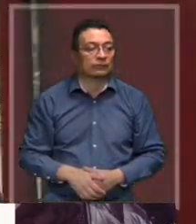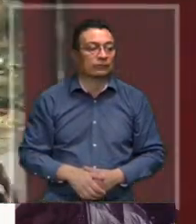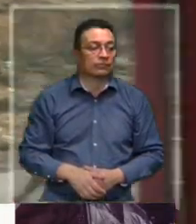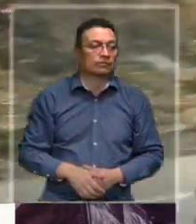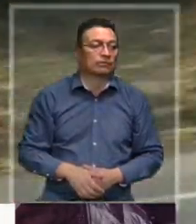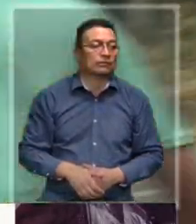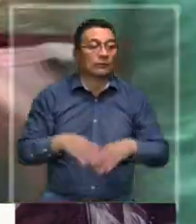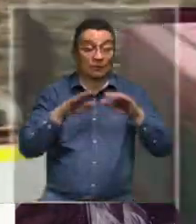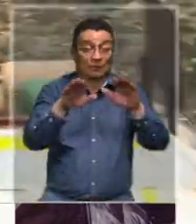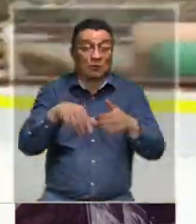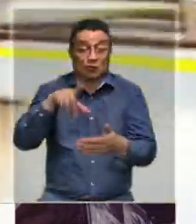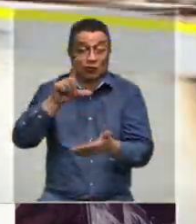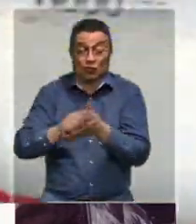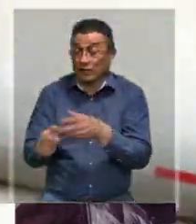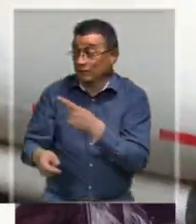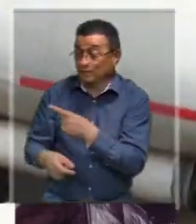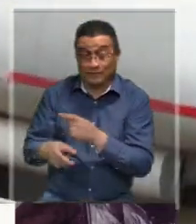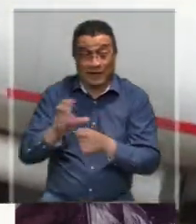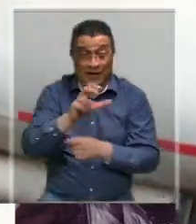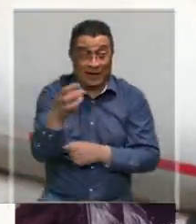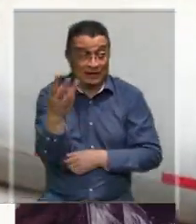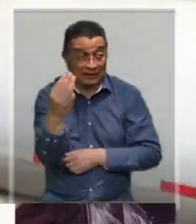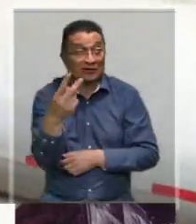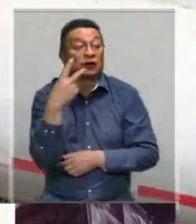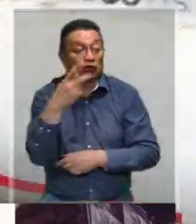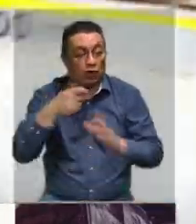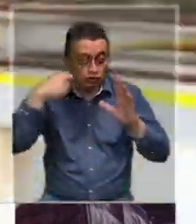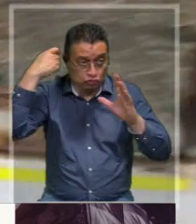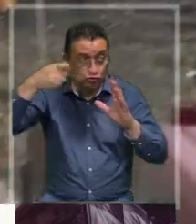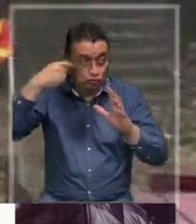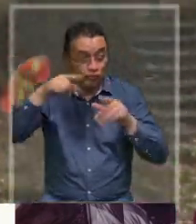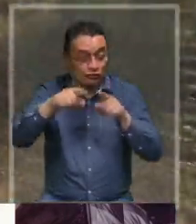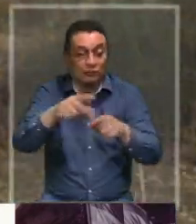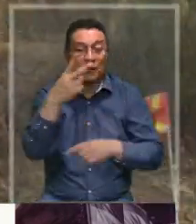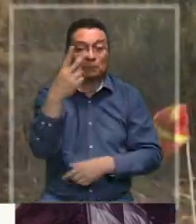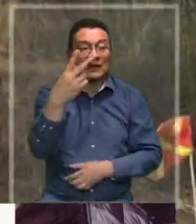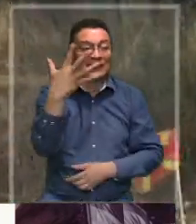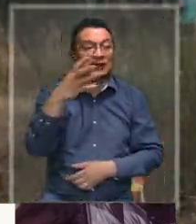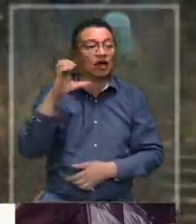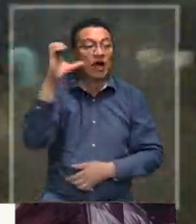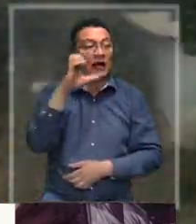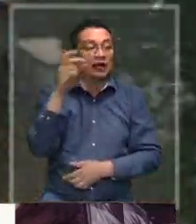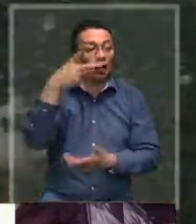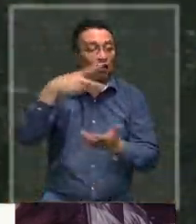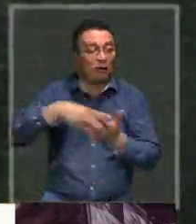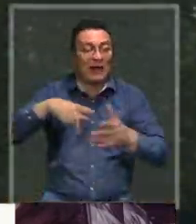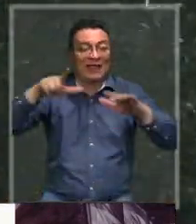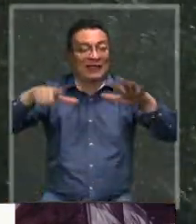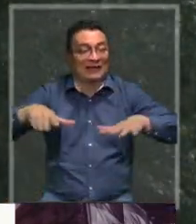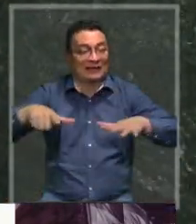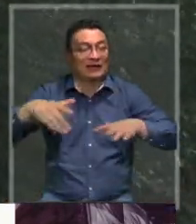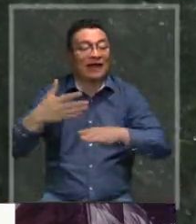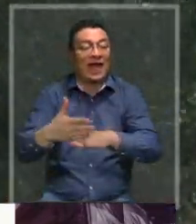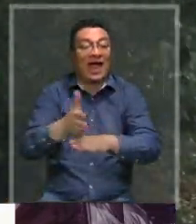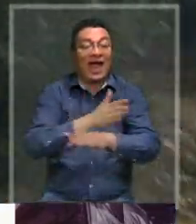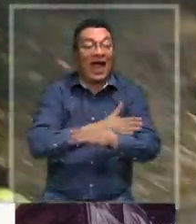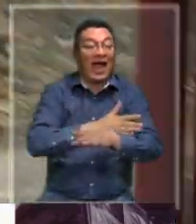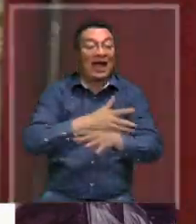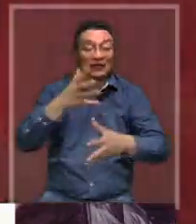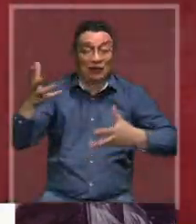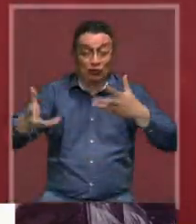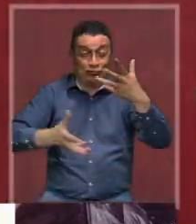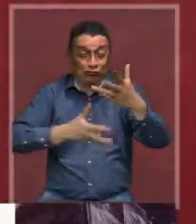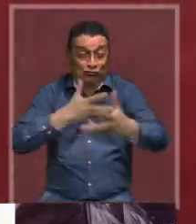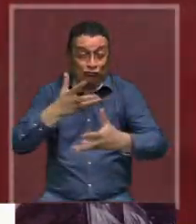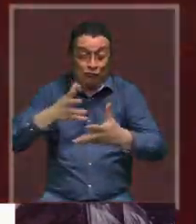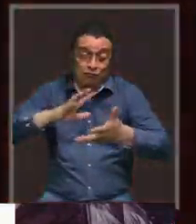El mismo lugar que como equipo de Tele 13 habíamos registrado ese 25 de enero del 2017, antes de que la tormenta de fuego